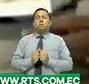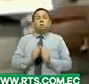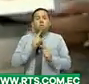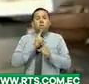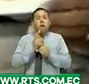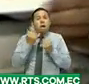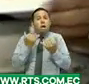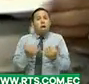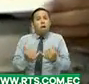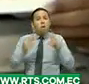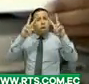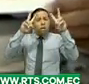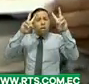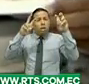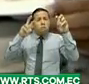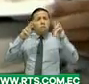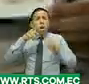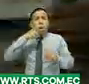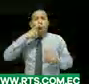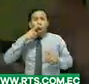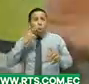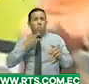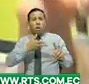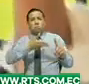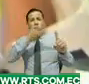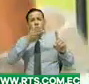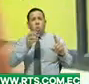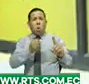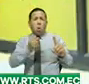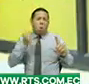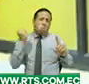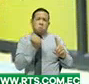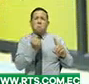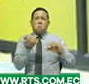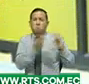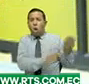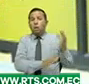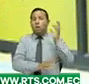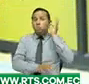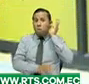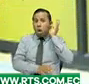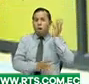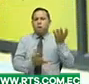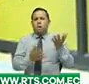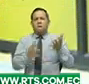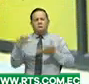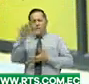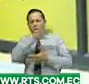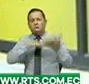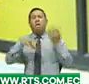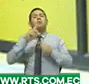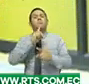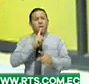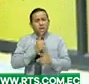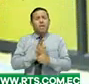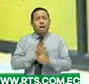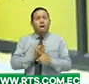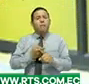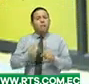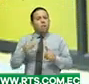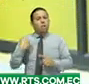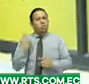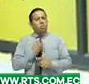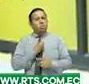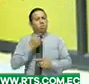caso de femicidio, es que esto es una convulsión social. Pero tampoco que porque nosotras las